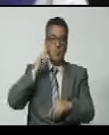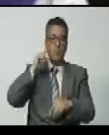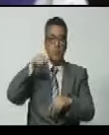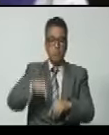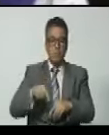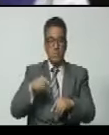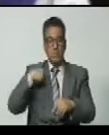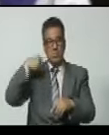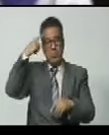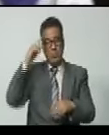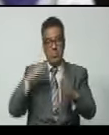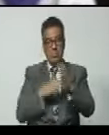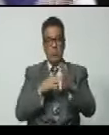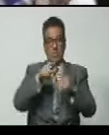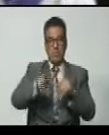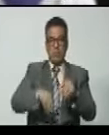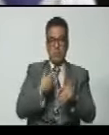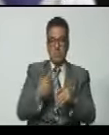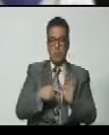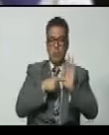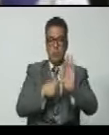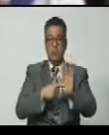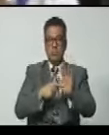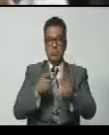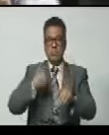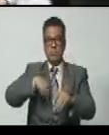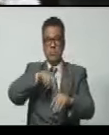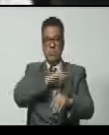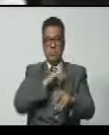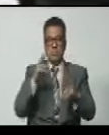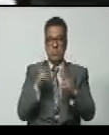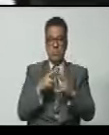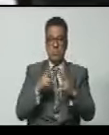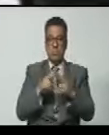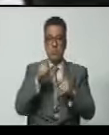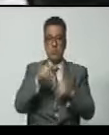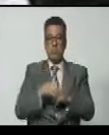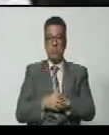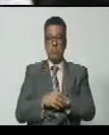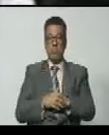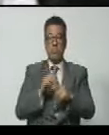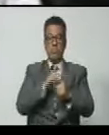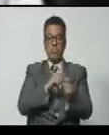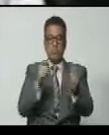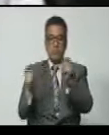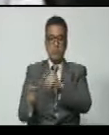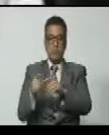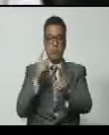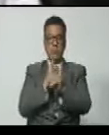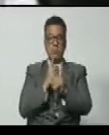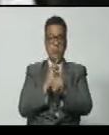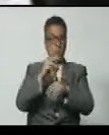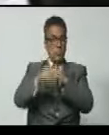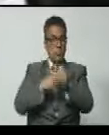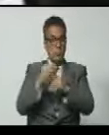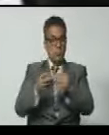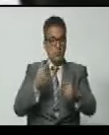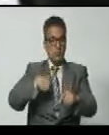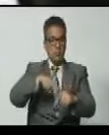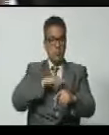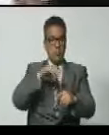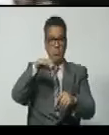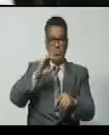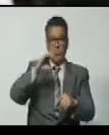pesar del bloqueo. Y desde allí puede mostrar lo que nosotros conocemos como la transferencia de competencia al poder popular a través de los